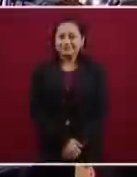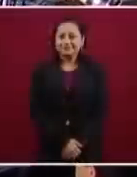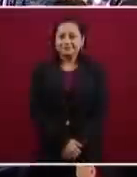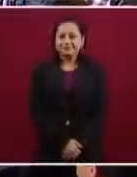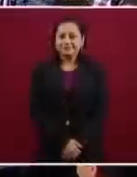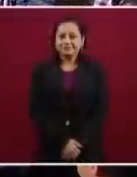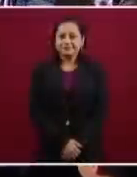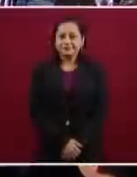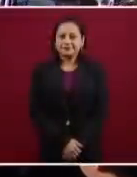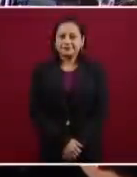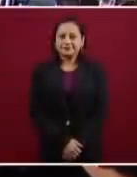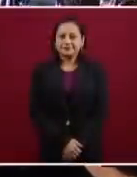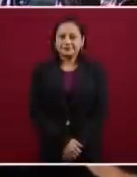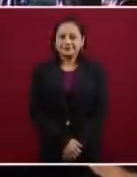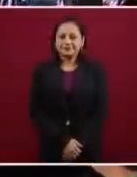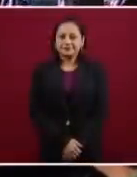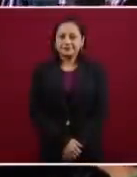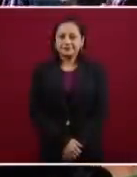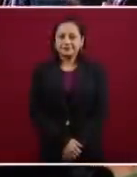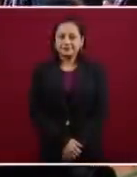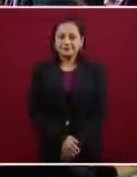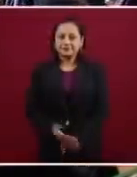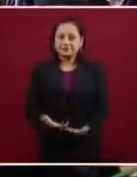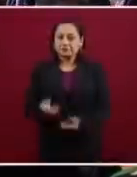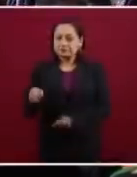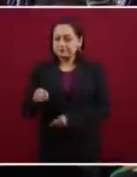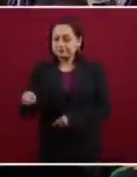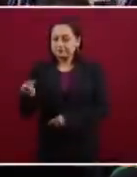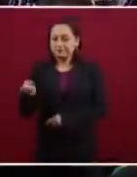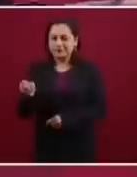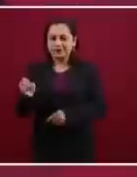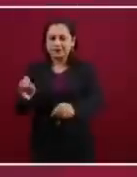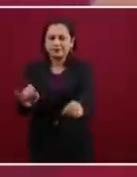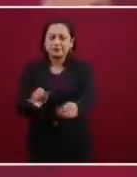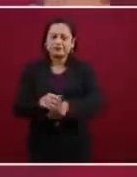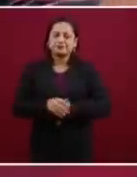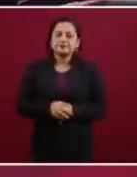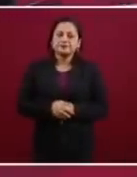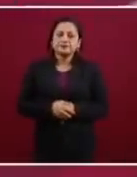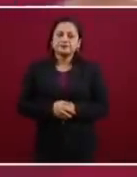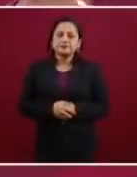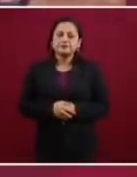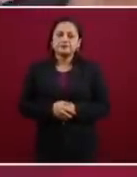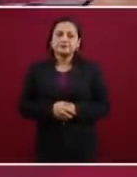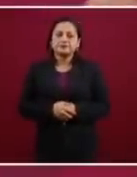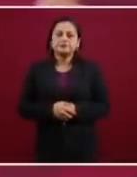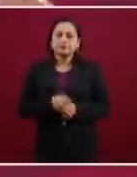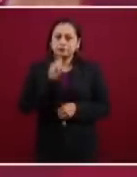ahí tenían su fuego no conozco y víctimas